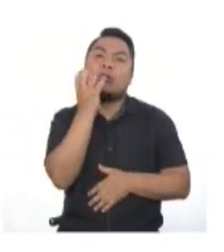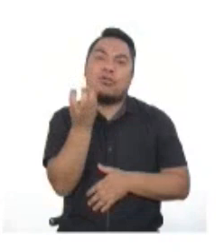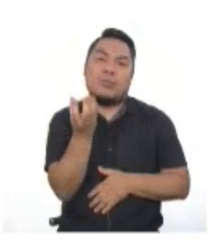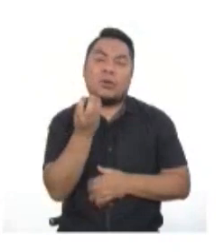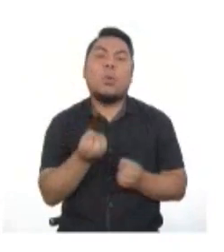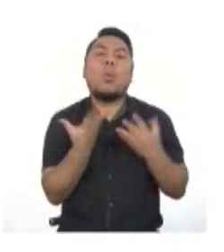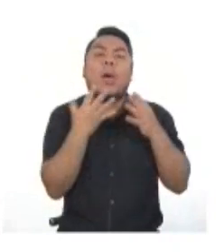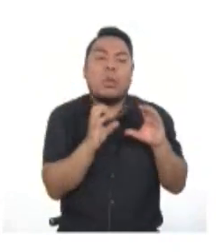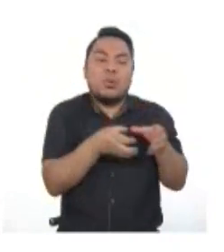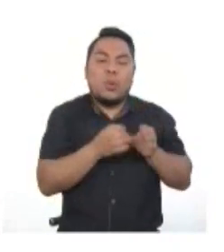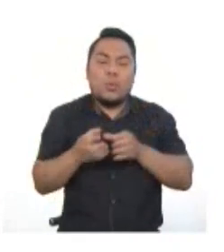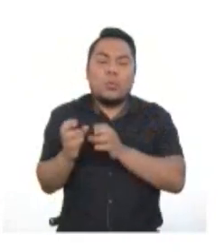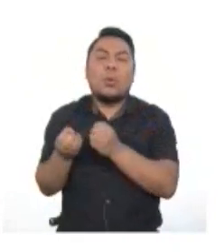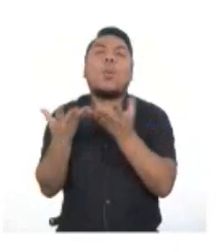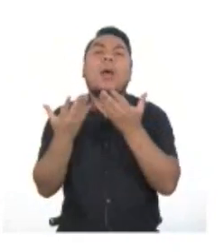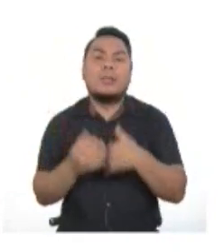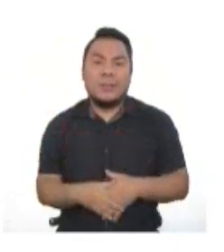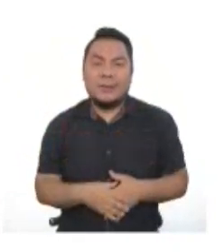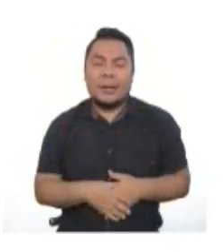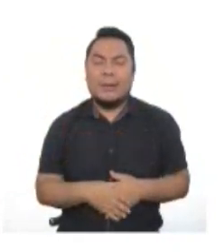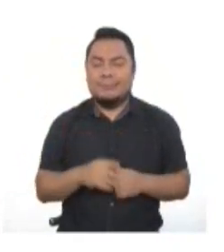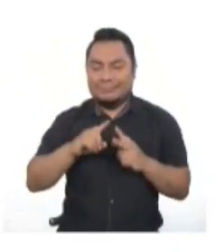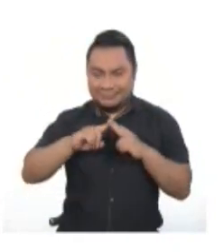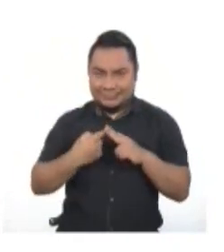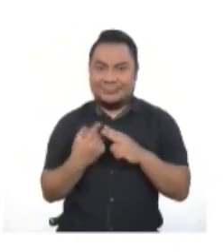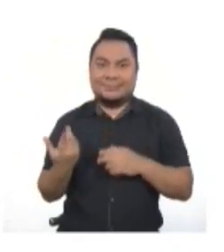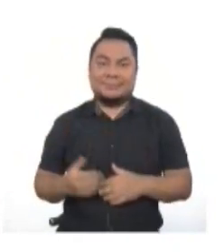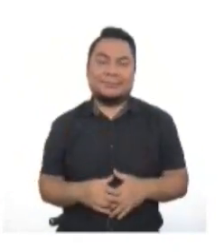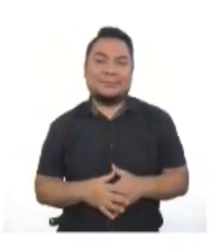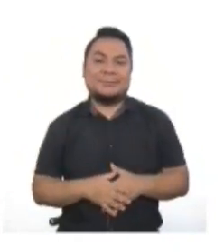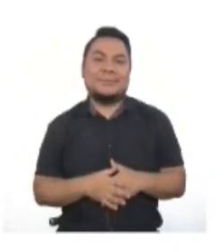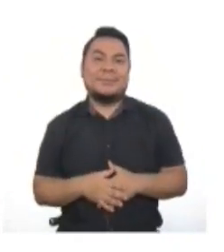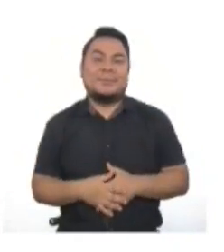grupos armaremos? Comencemos.